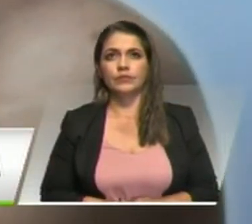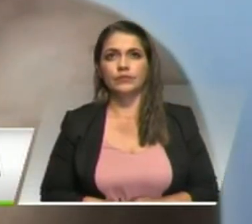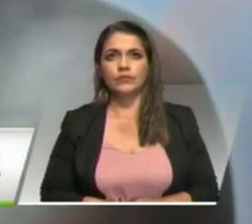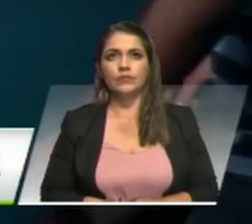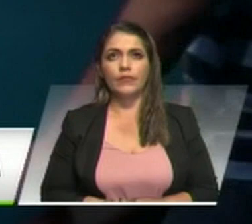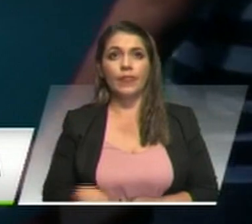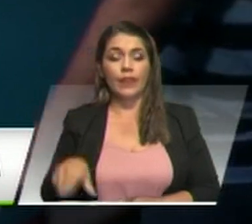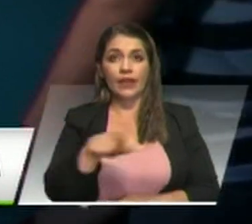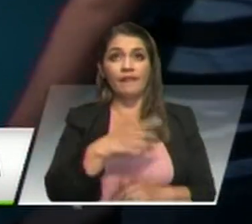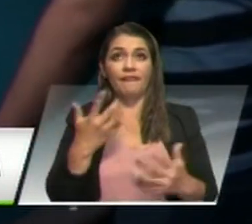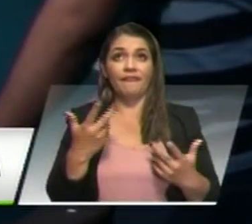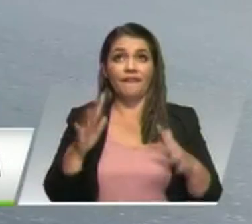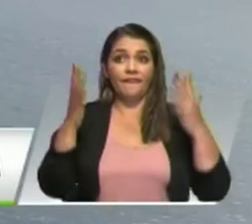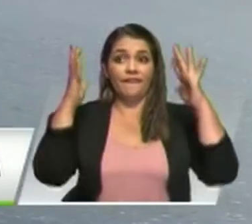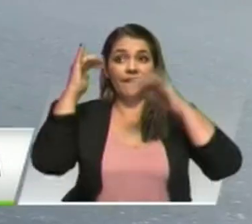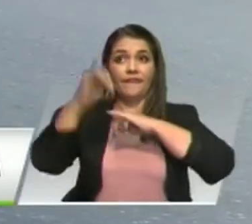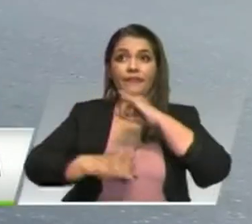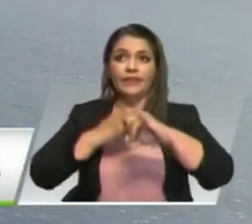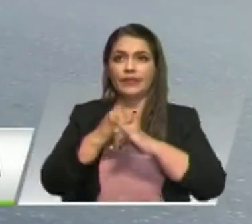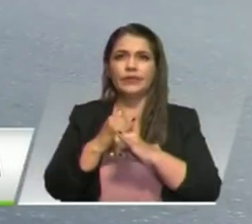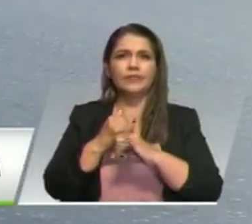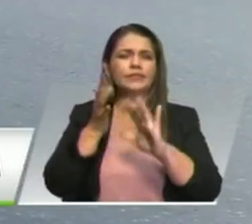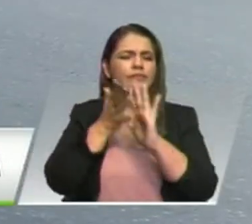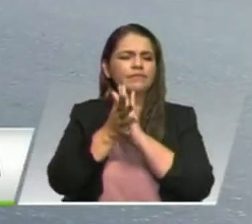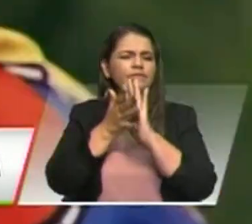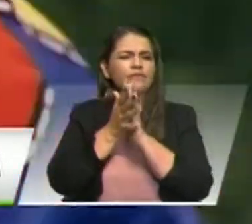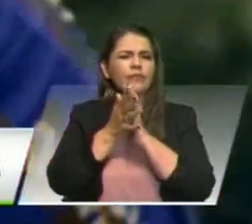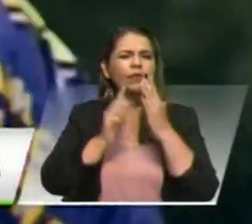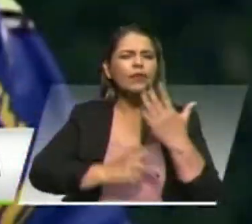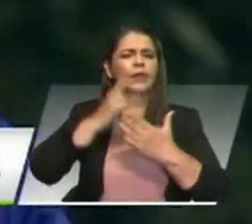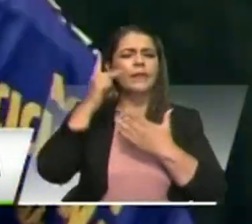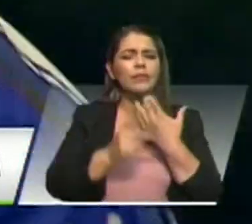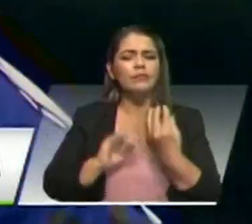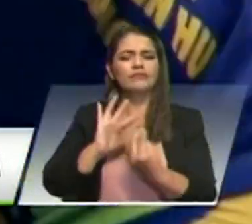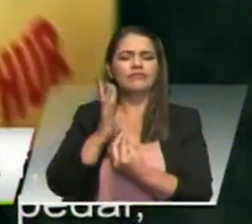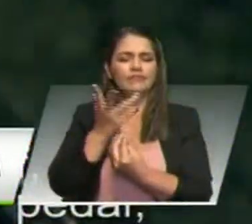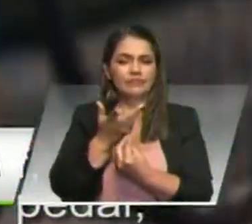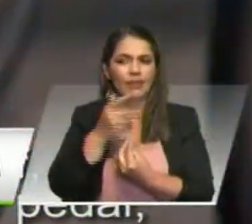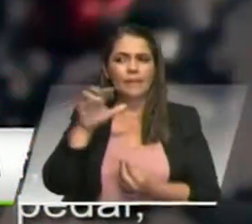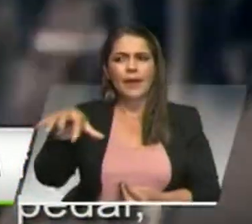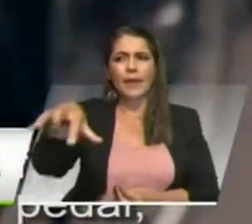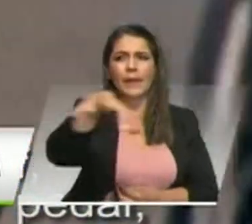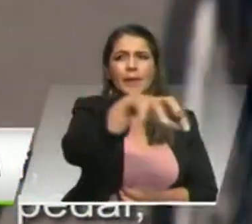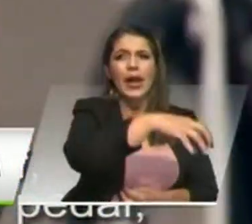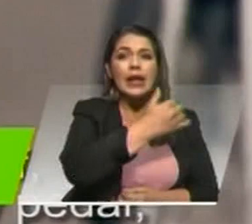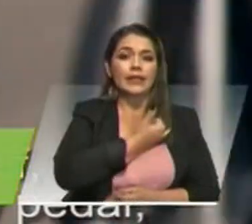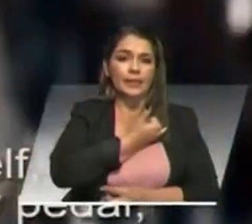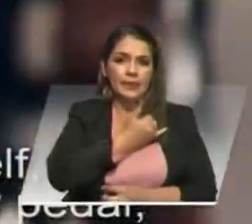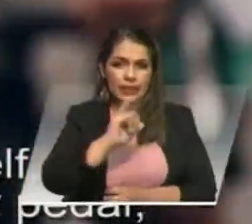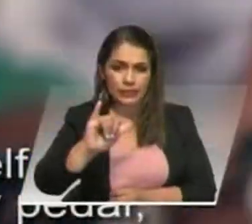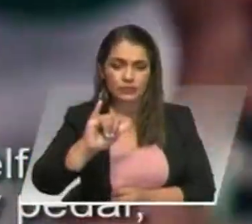armamos? Este festival internacional pretende ofrecer soporte a proyectos de arte independiente y acercar a los